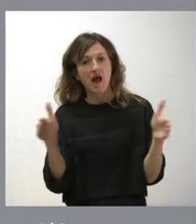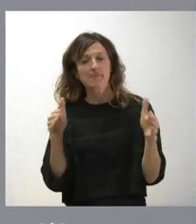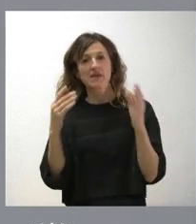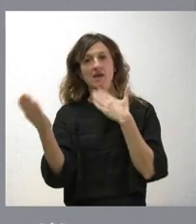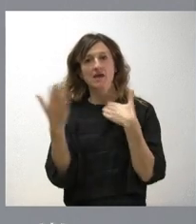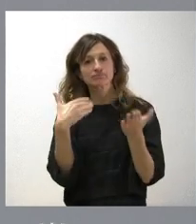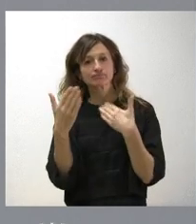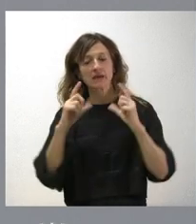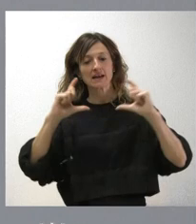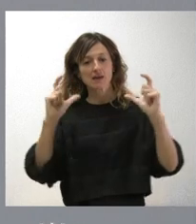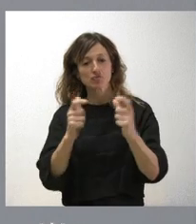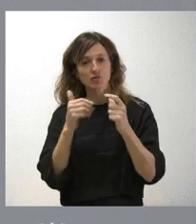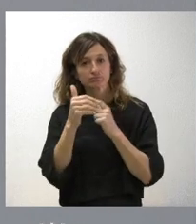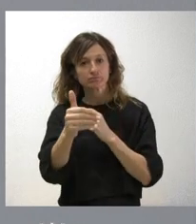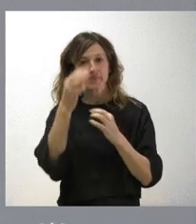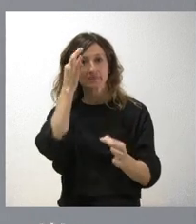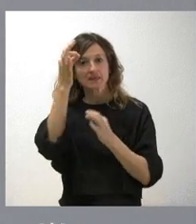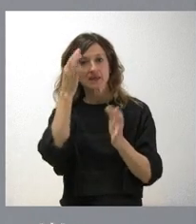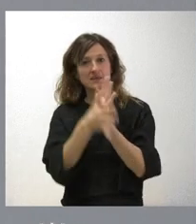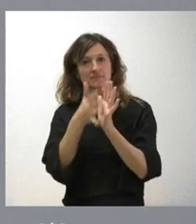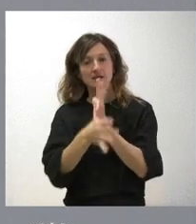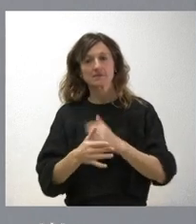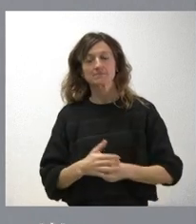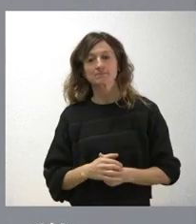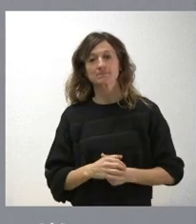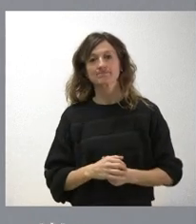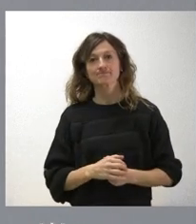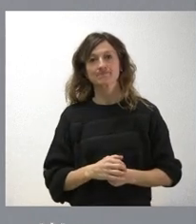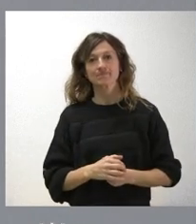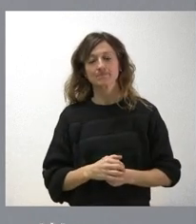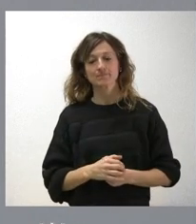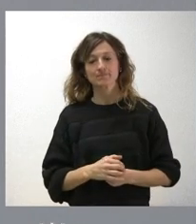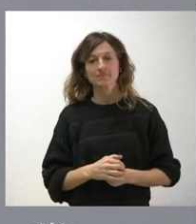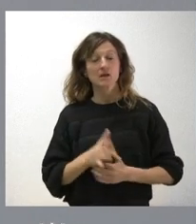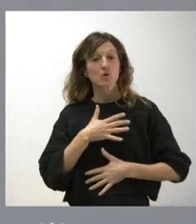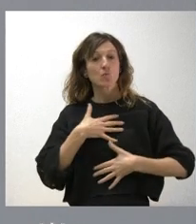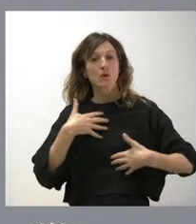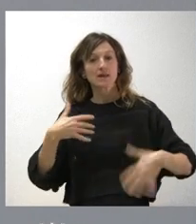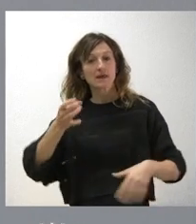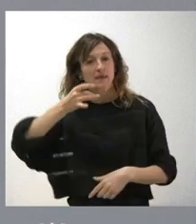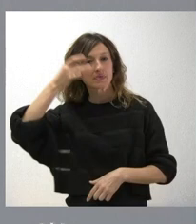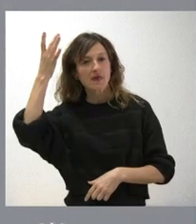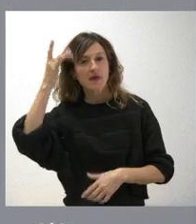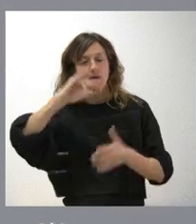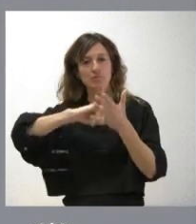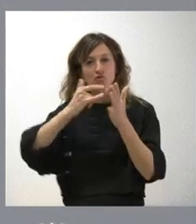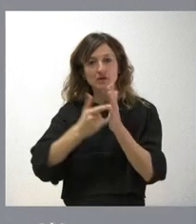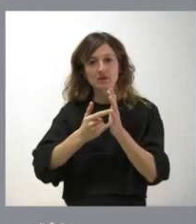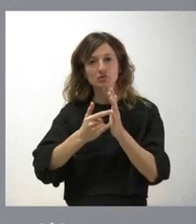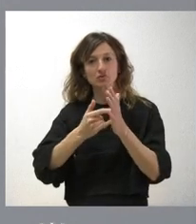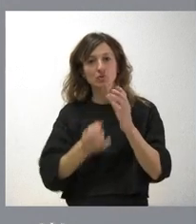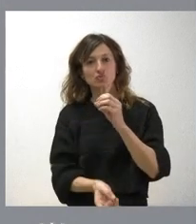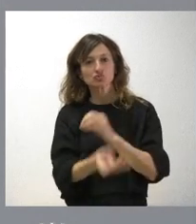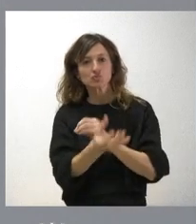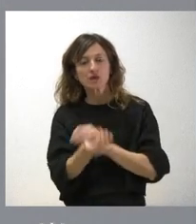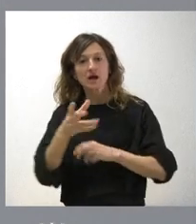la posible reunión donde se planteará el detalle de las mismas pero lógicamente cualquier iniciativa cualquier proyecto cualquier propuesta que surja